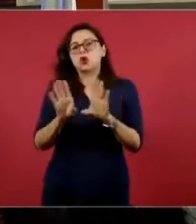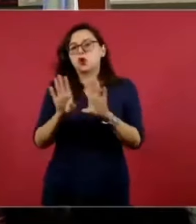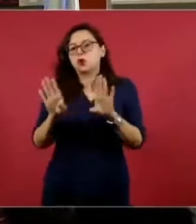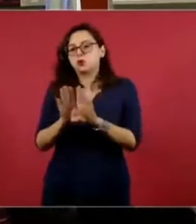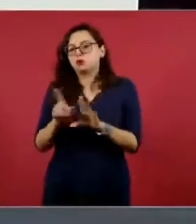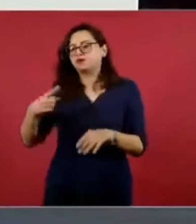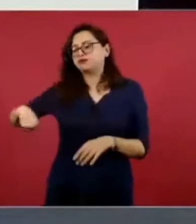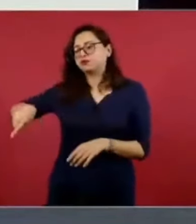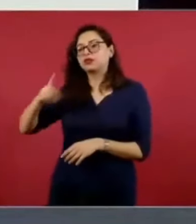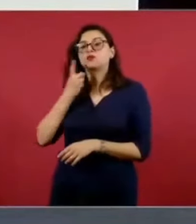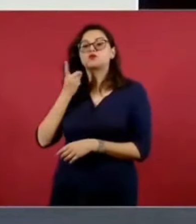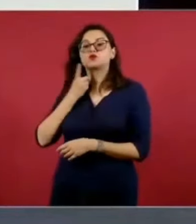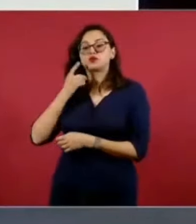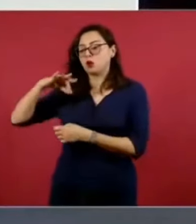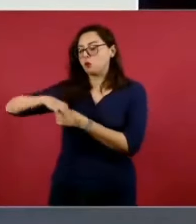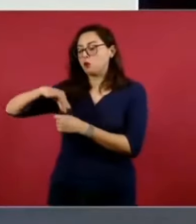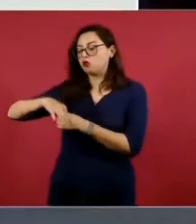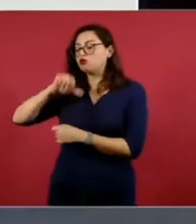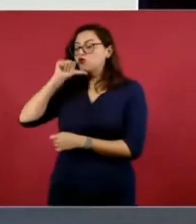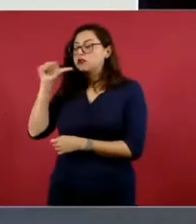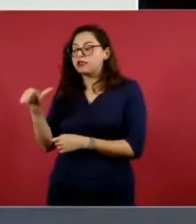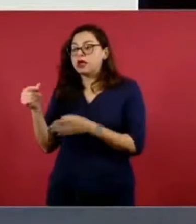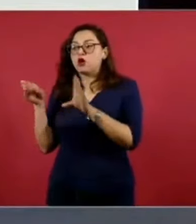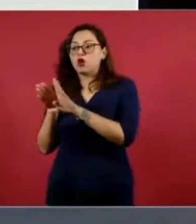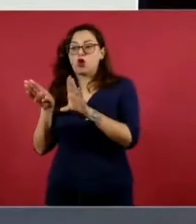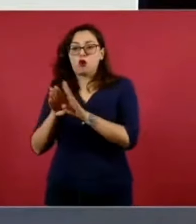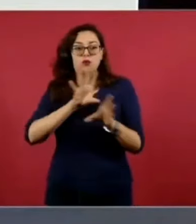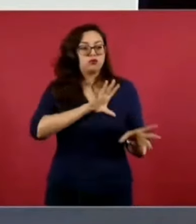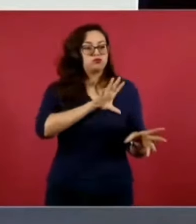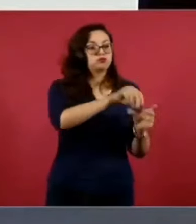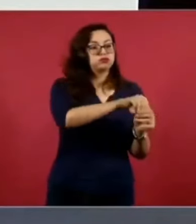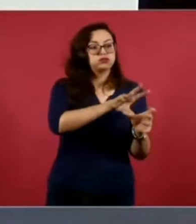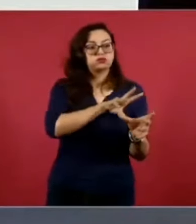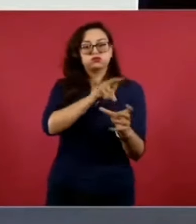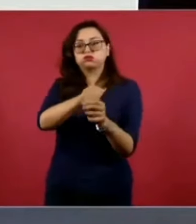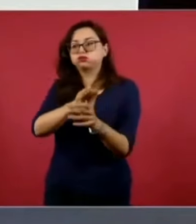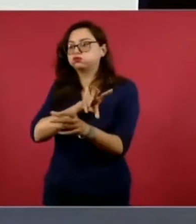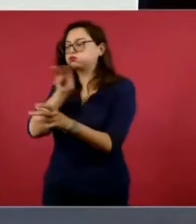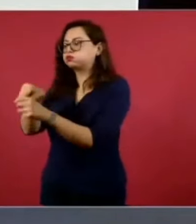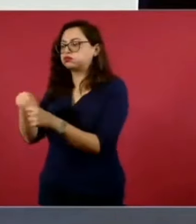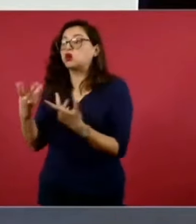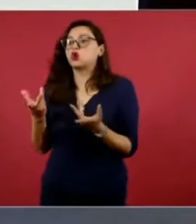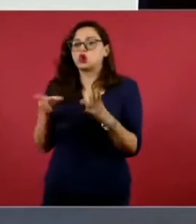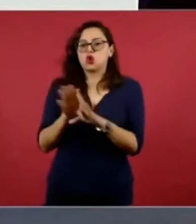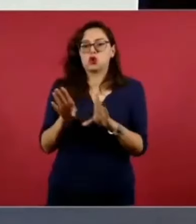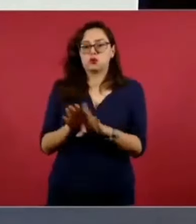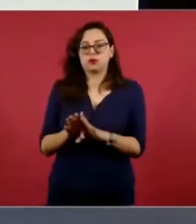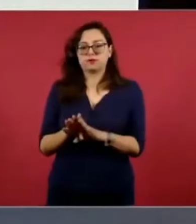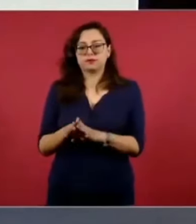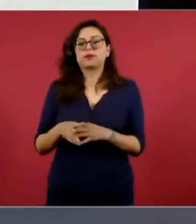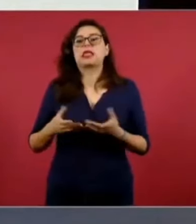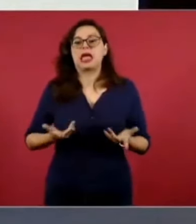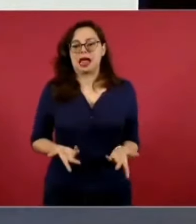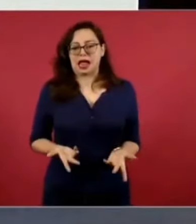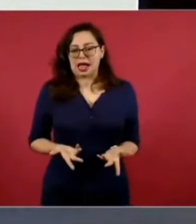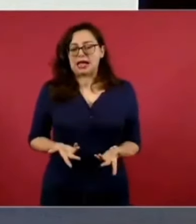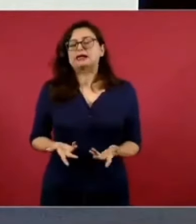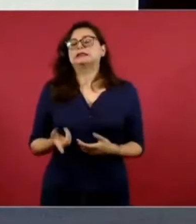plurinominales Y qué dice ese artículo 59a del entonces cofipe